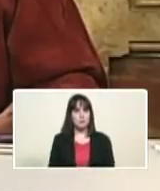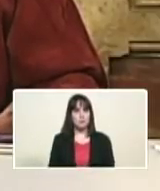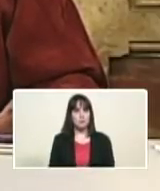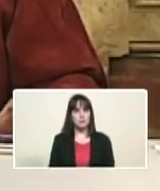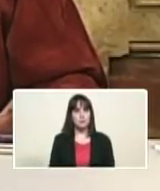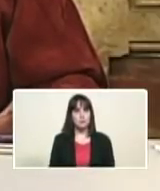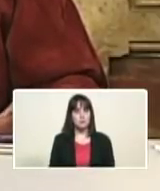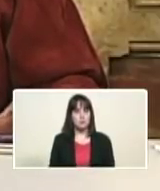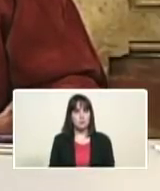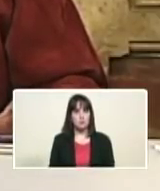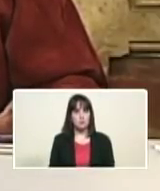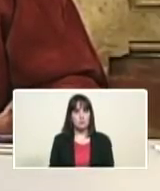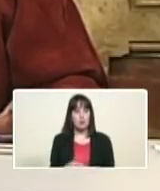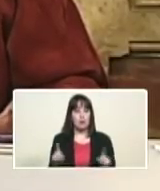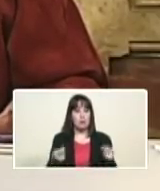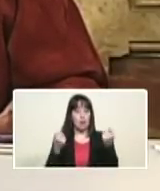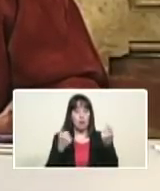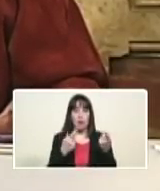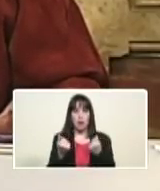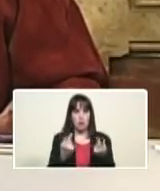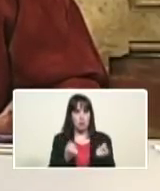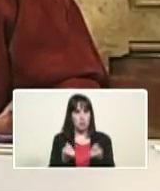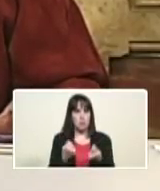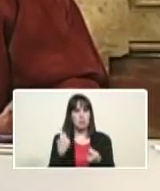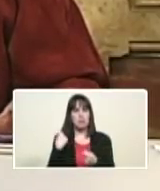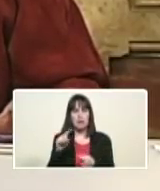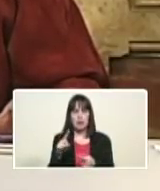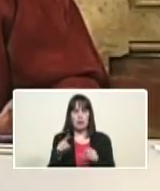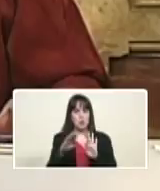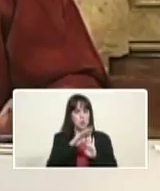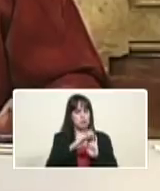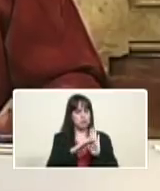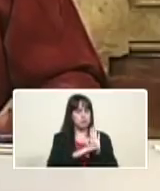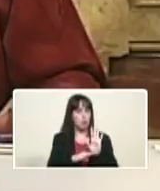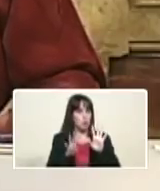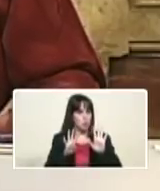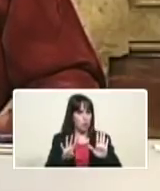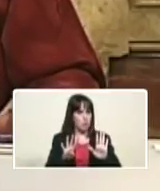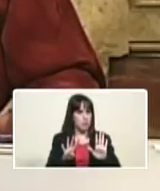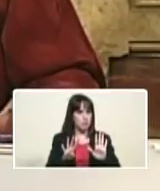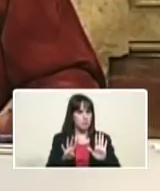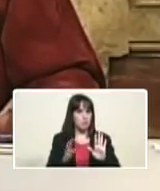El programa de recuperación económica, ustedes saben, tiene 9 líneas.